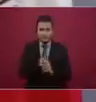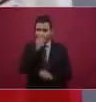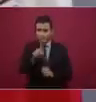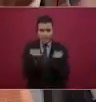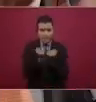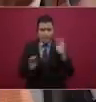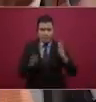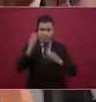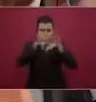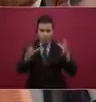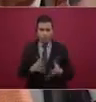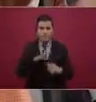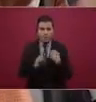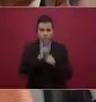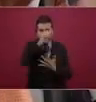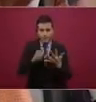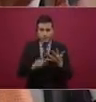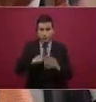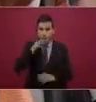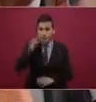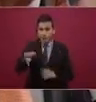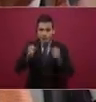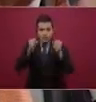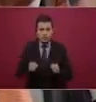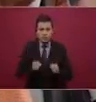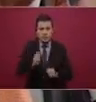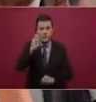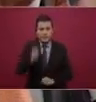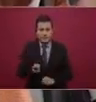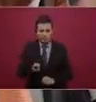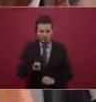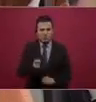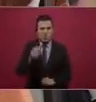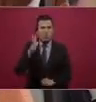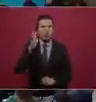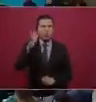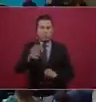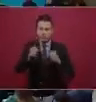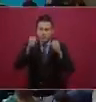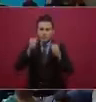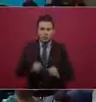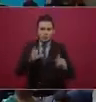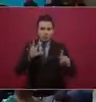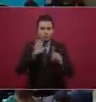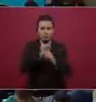pero le quiero asegurar, señor presidente, que sí hay luz al final del túnel. La salud universal no